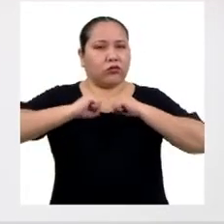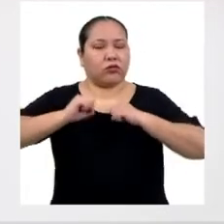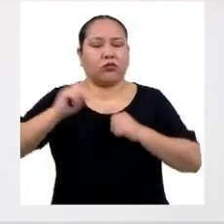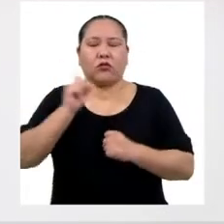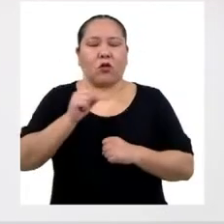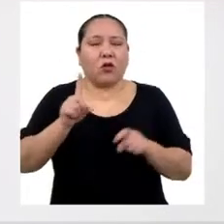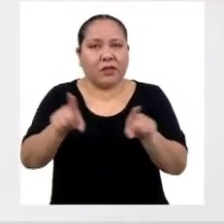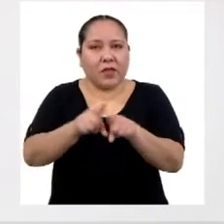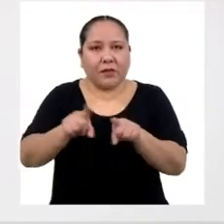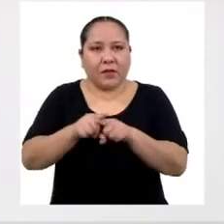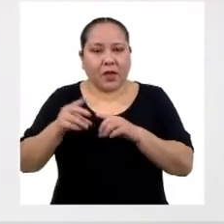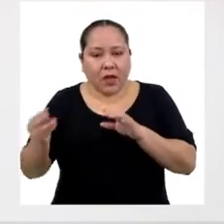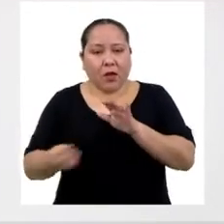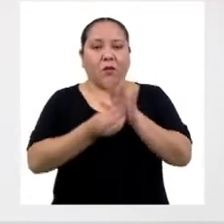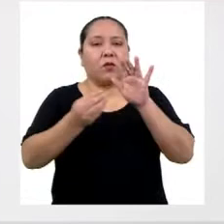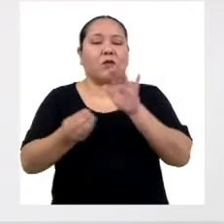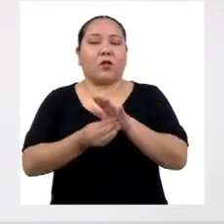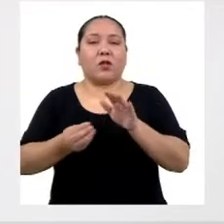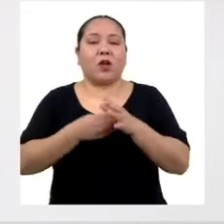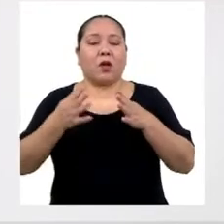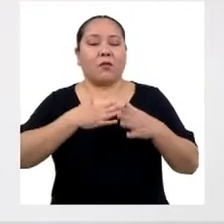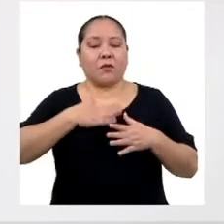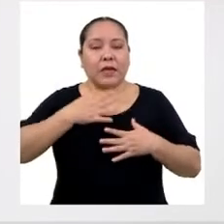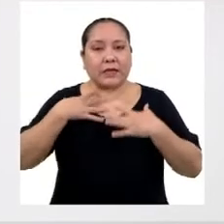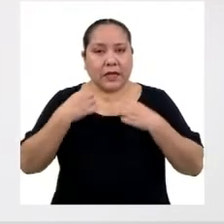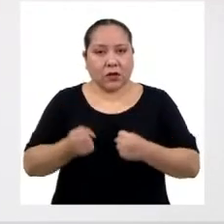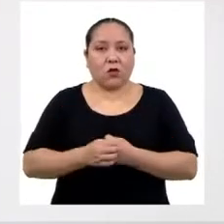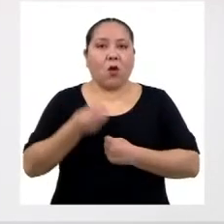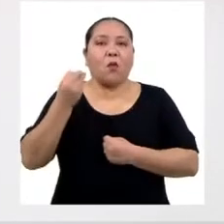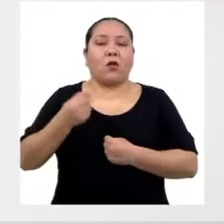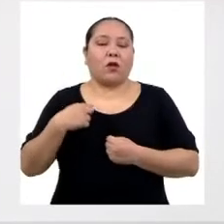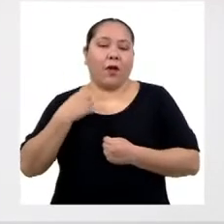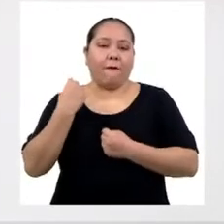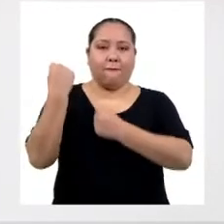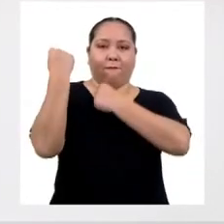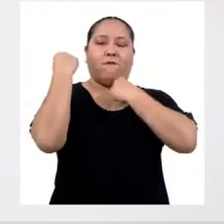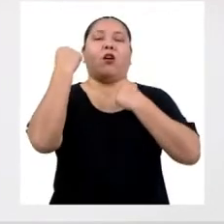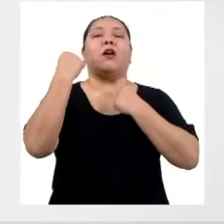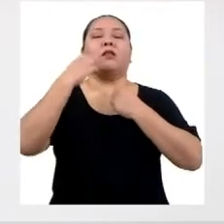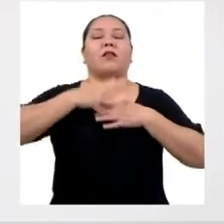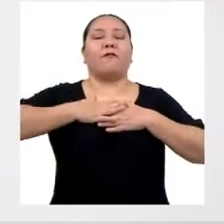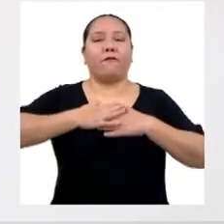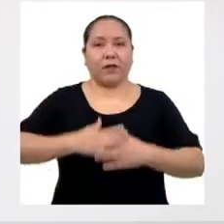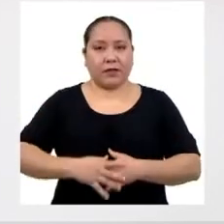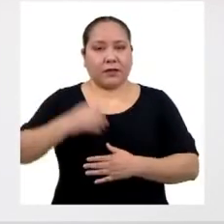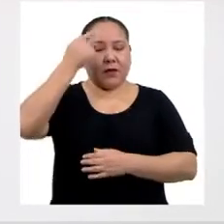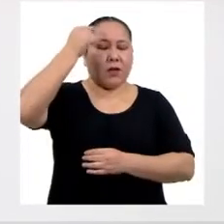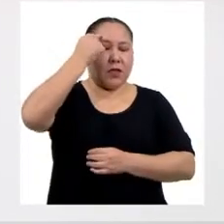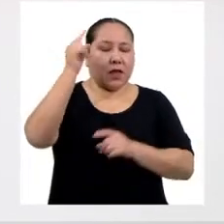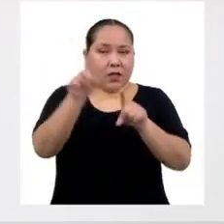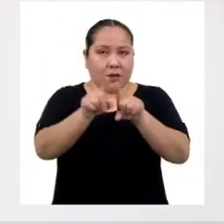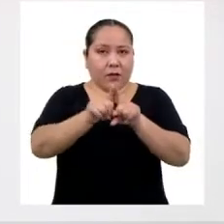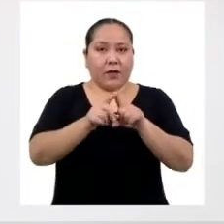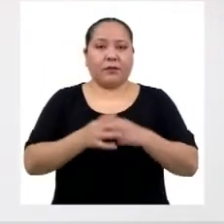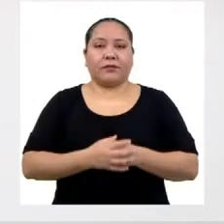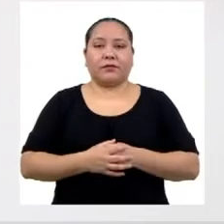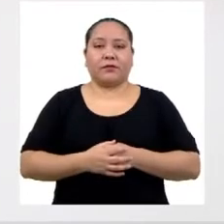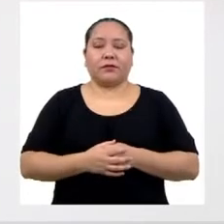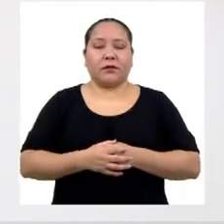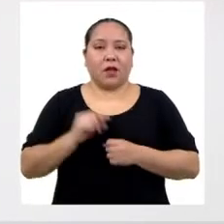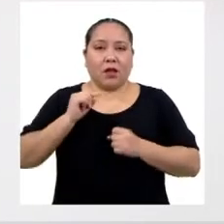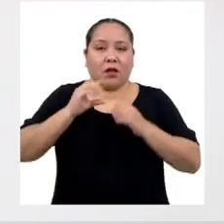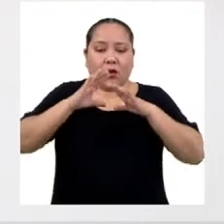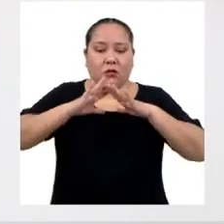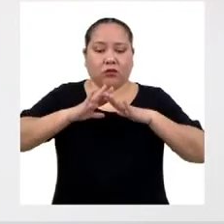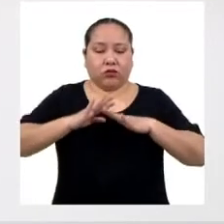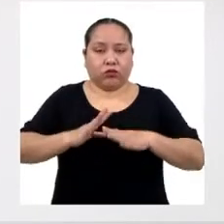que también le aportaría mucho a mi salud, porque me fortalecería física y mentalmente. Quemaría